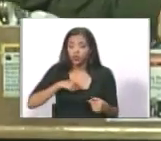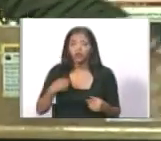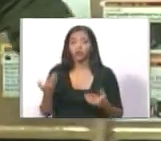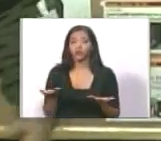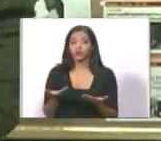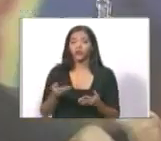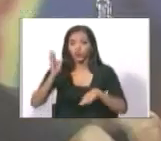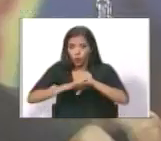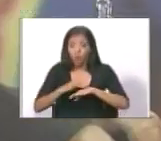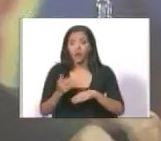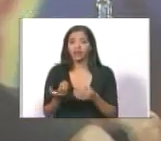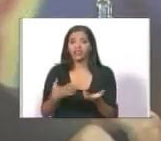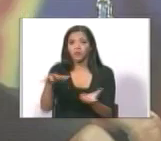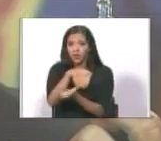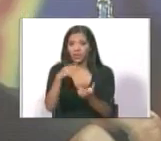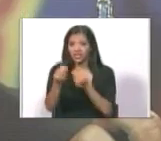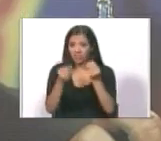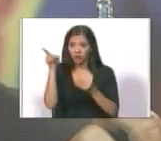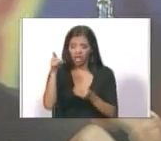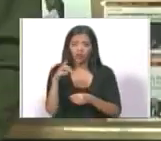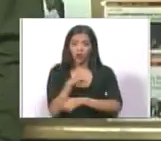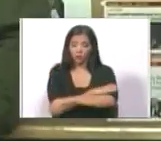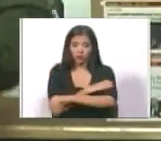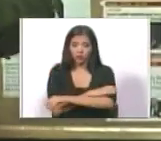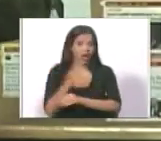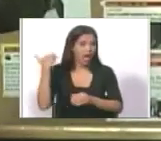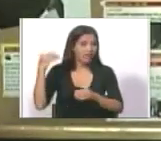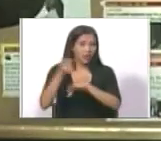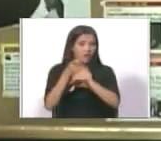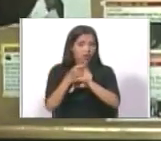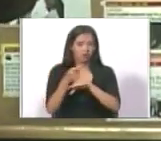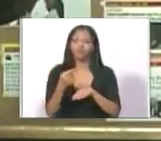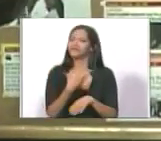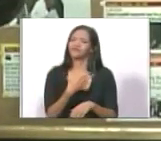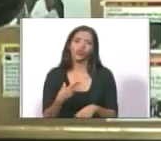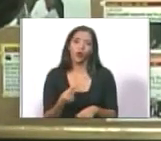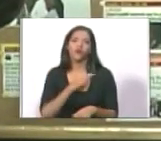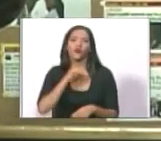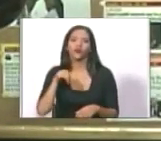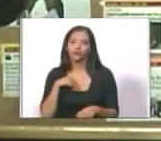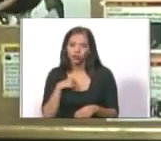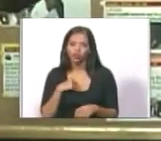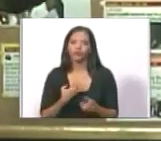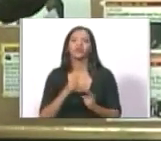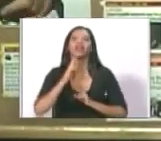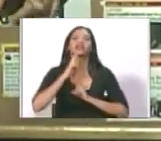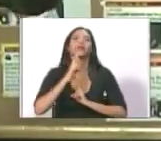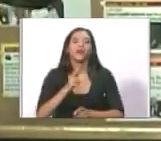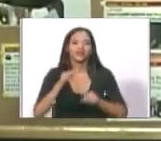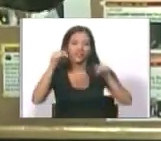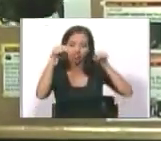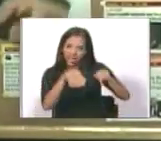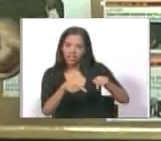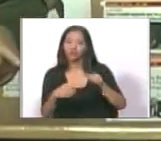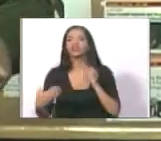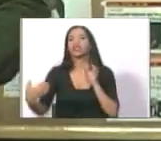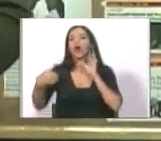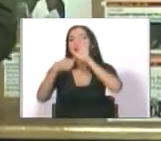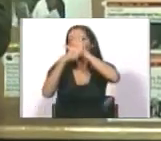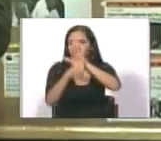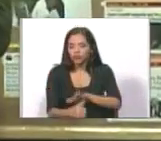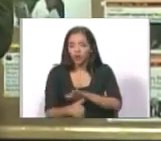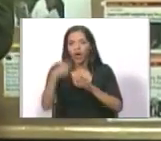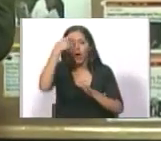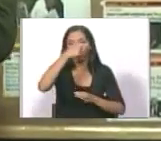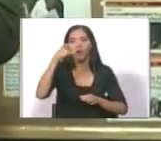hicieron ellos en la Cuarta República. No, no somos culpables. Nosotros somos una consecuencia de eso, de los ataques, de la opresión a un pueblo